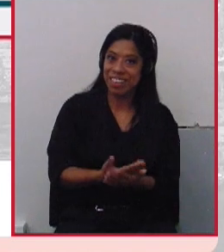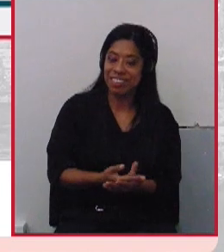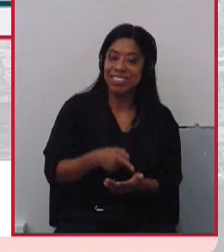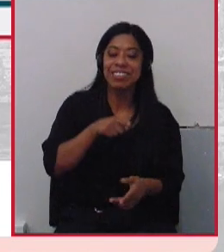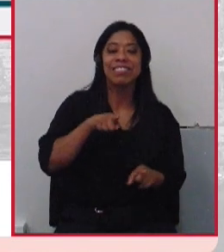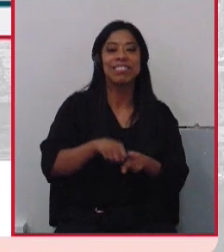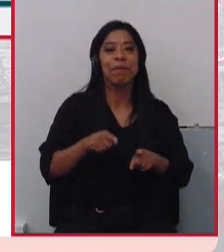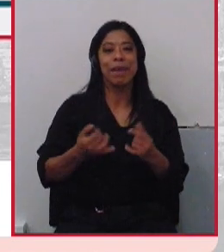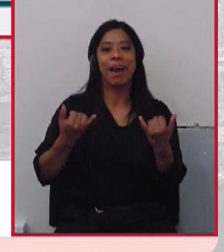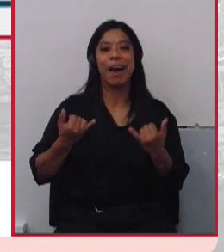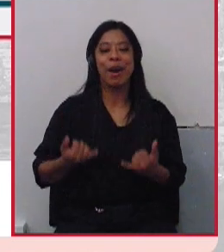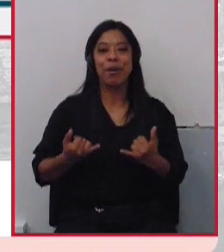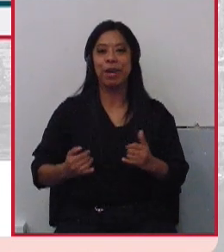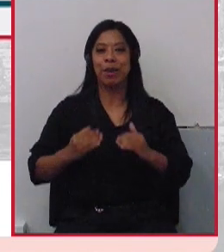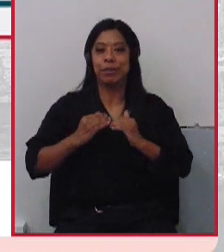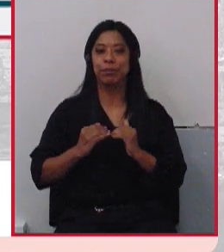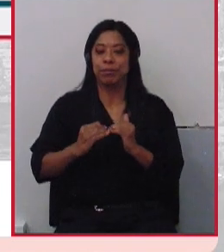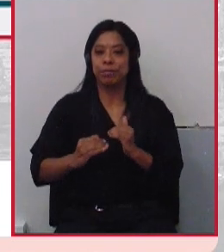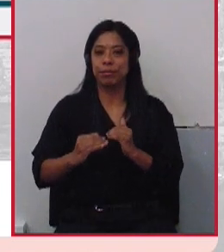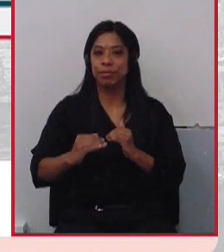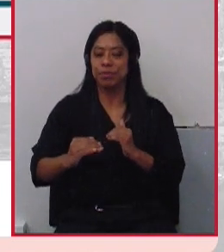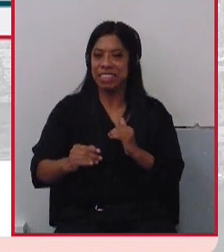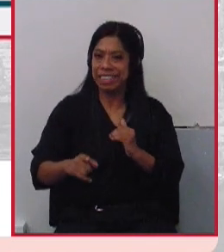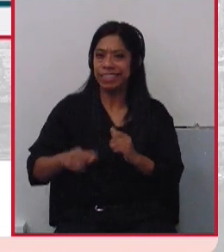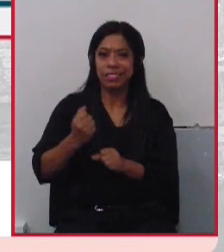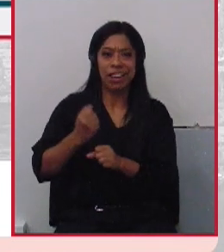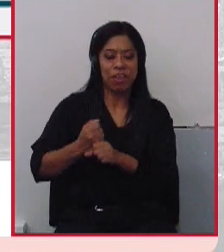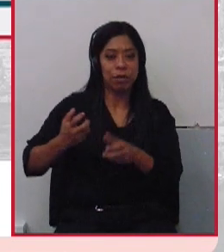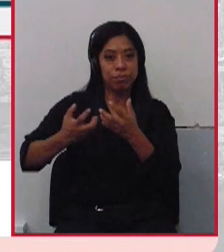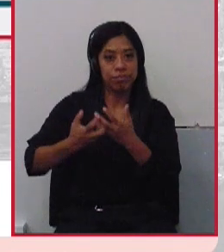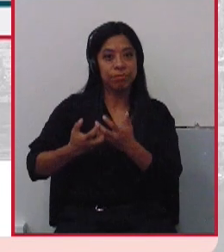y actualmente sostener nuestra disponibilidad de la planta.